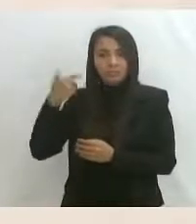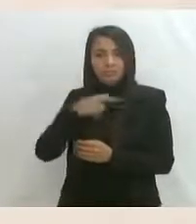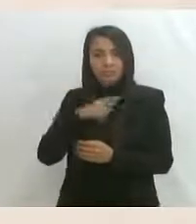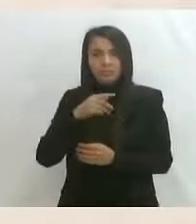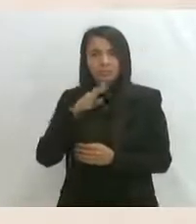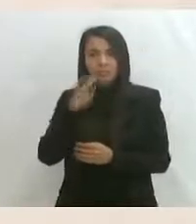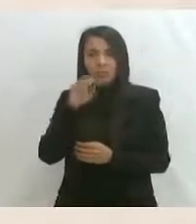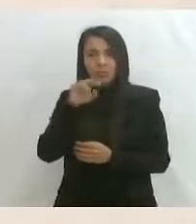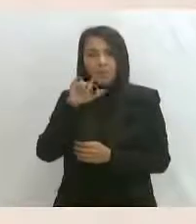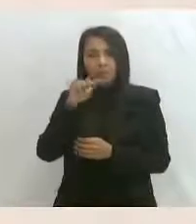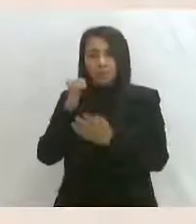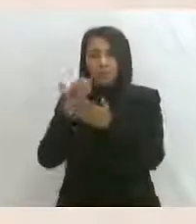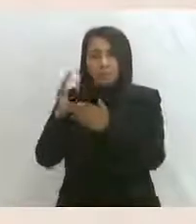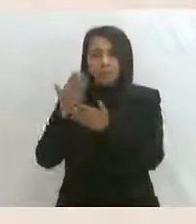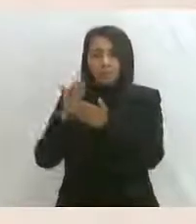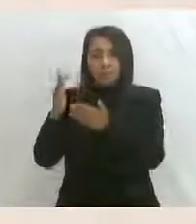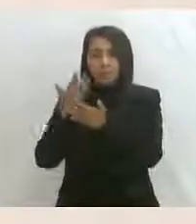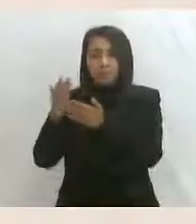de